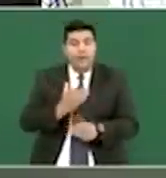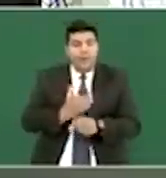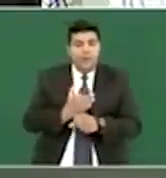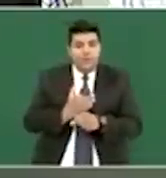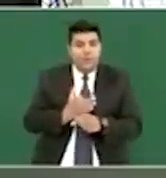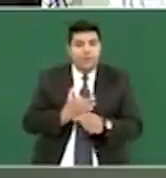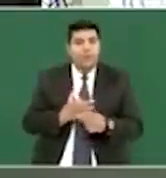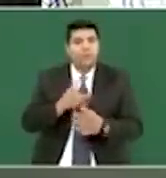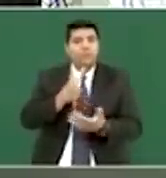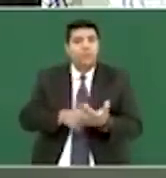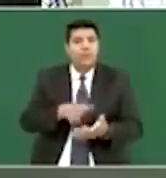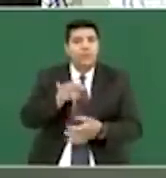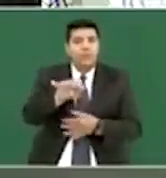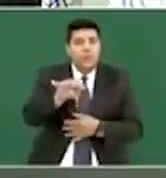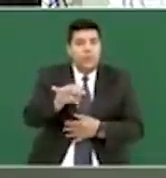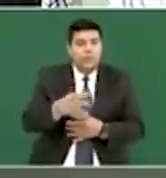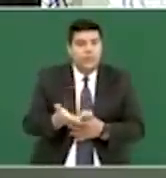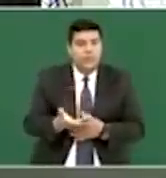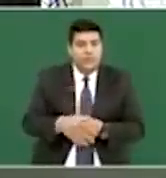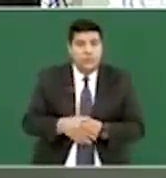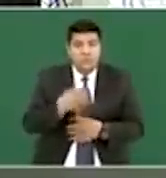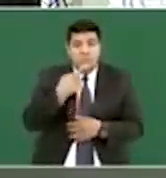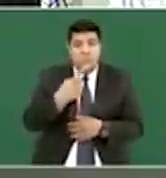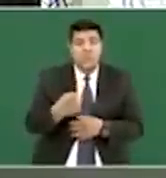que no es delito grave la corrupción,